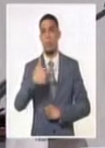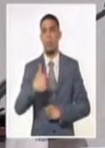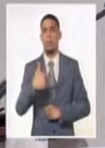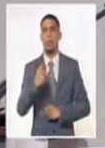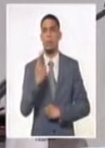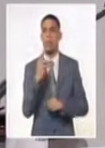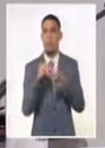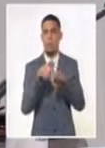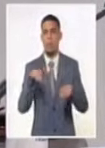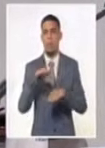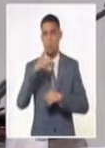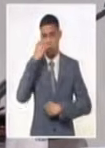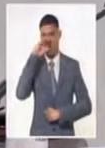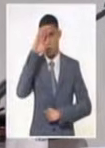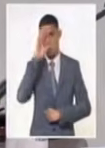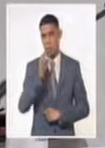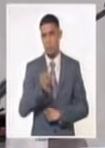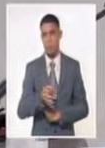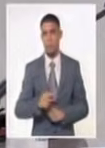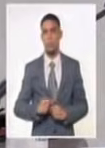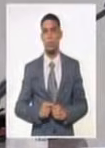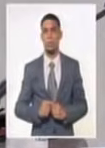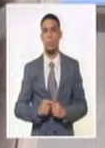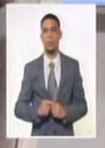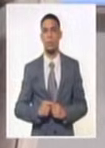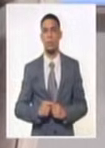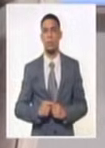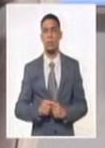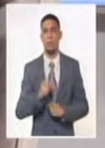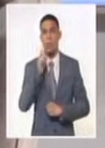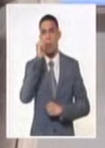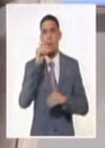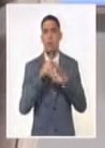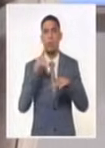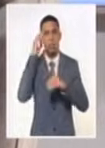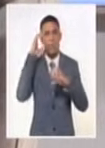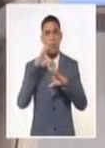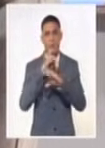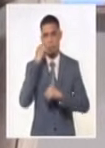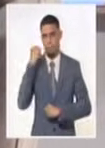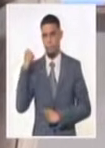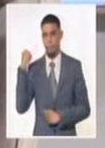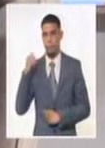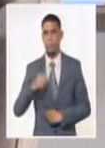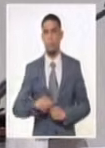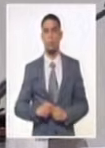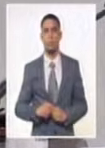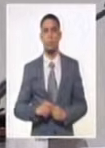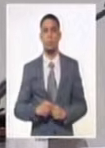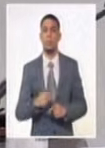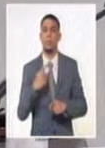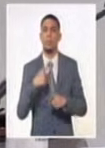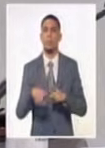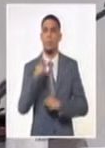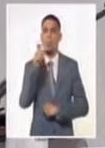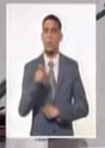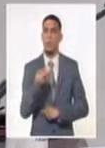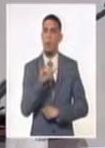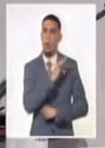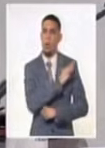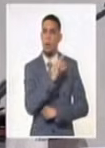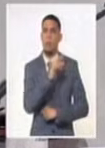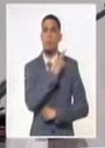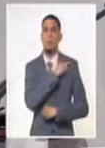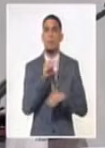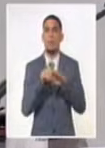ministro de nuestro país, el doctor en ciencias Eduardo Martínez Díaz. También me están acompañando la ministra